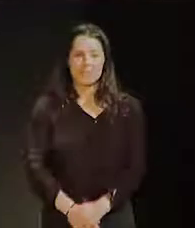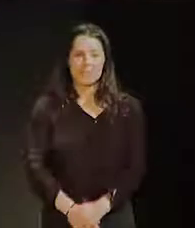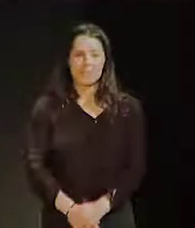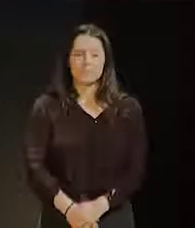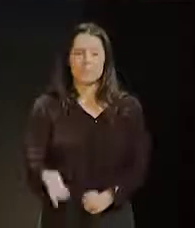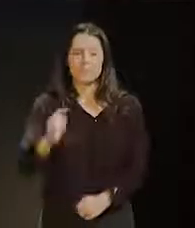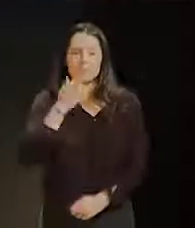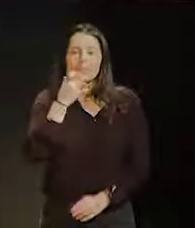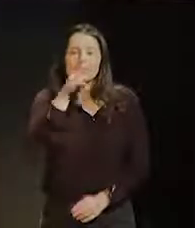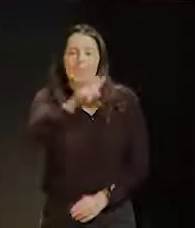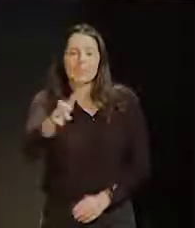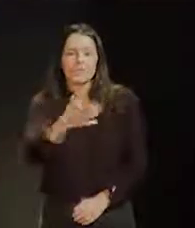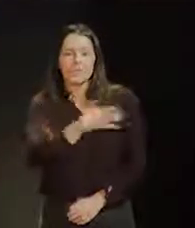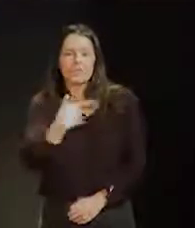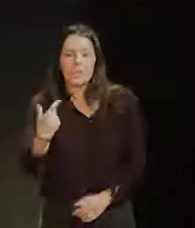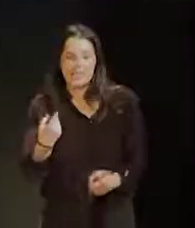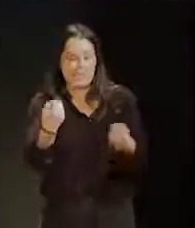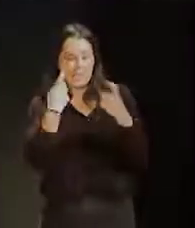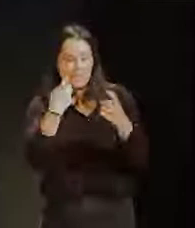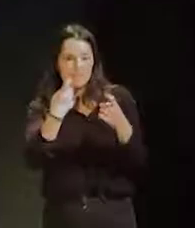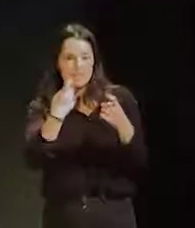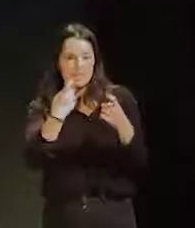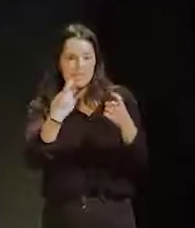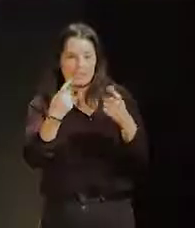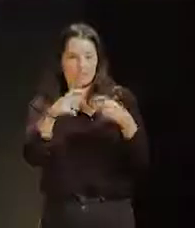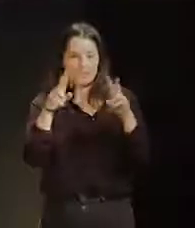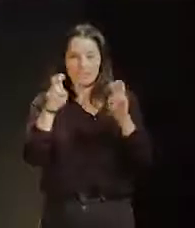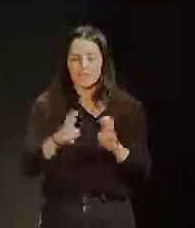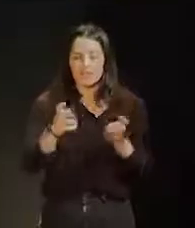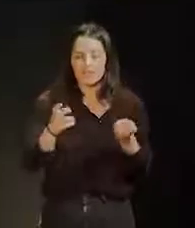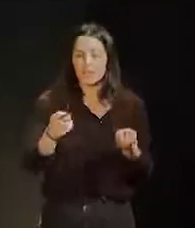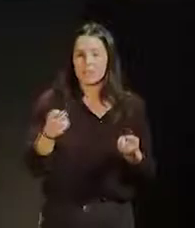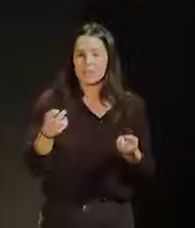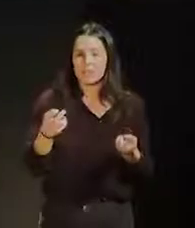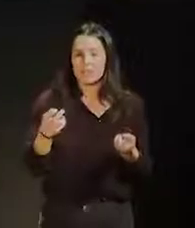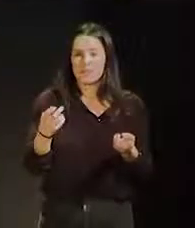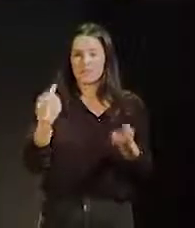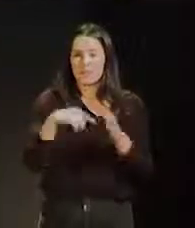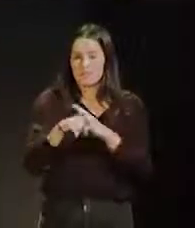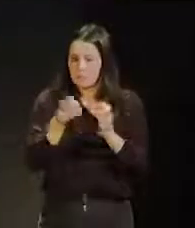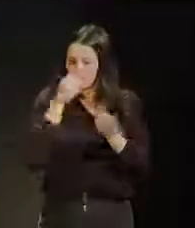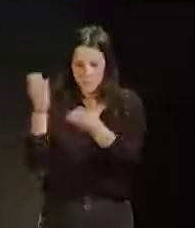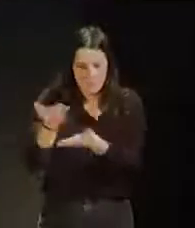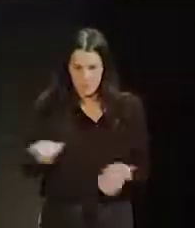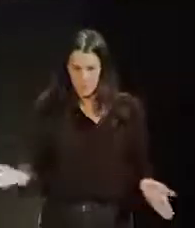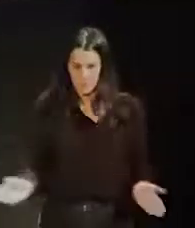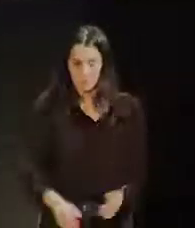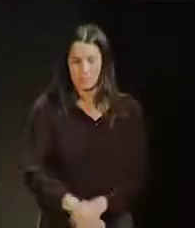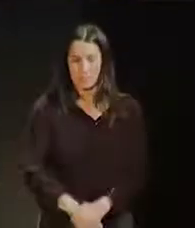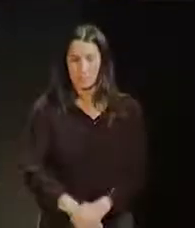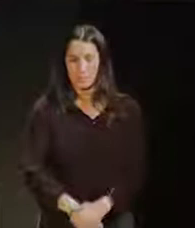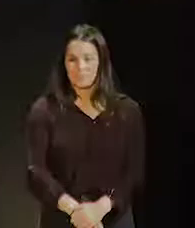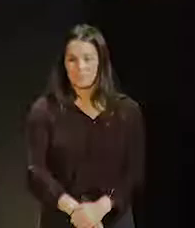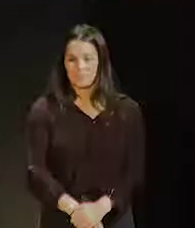alguien quiere enseñarme el tema de la historia, bienvenido